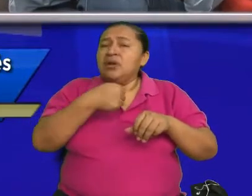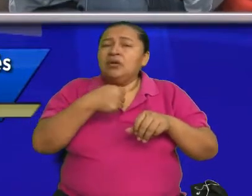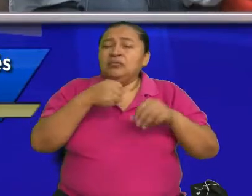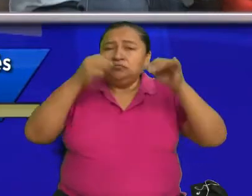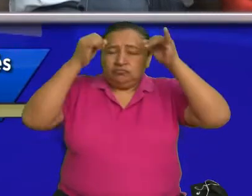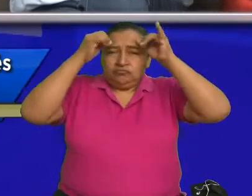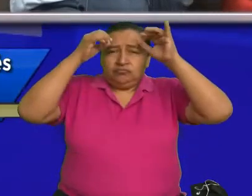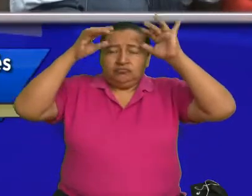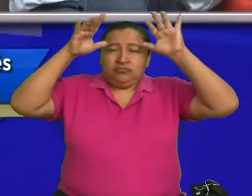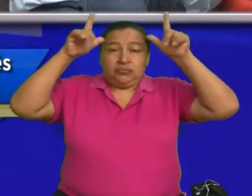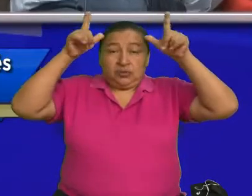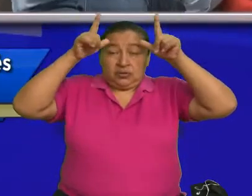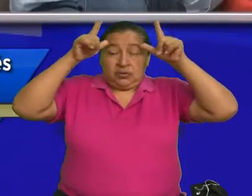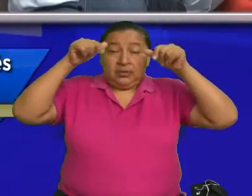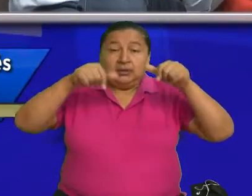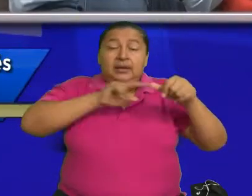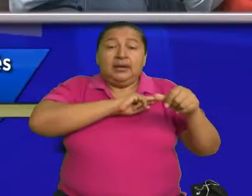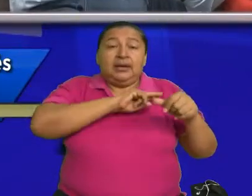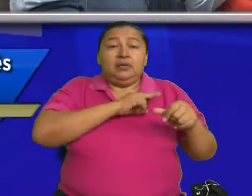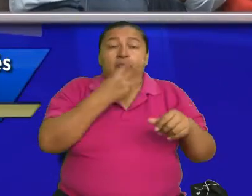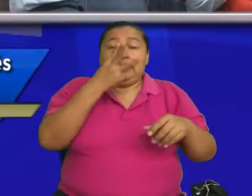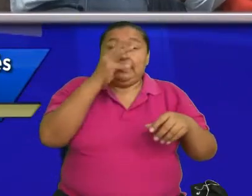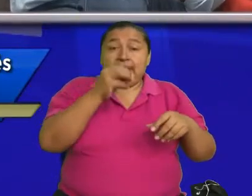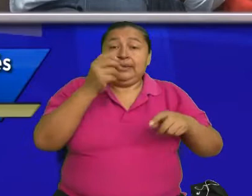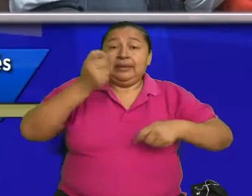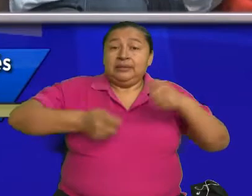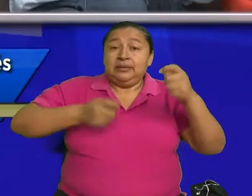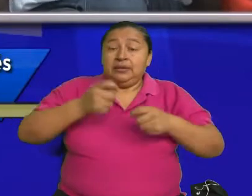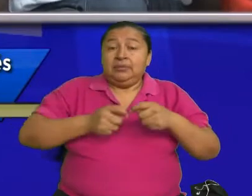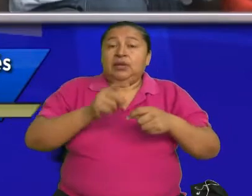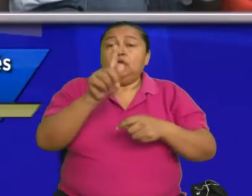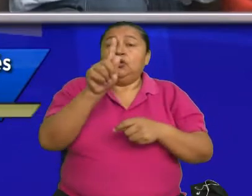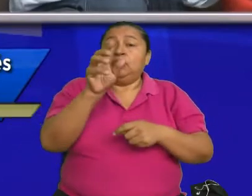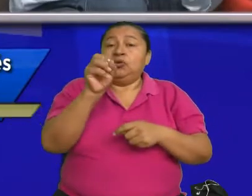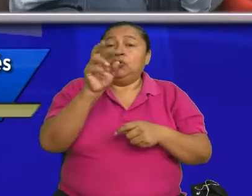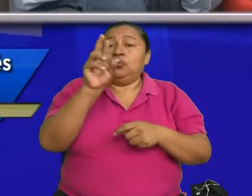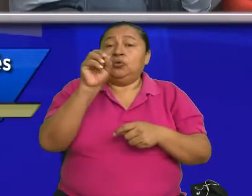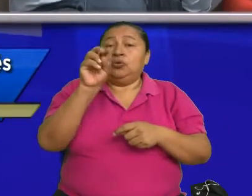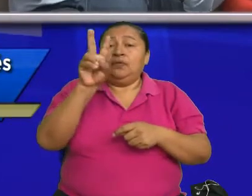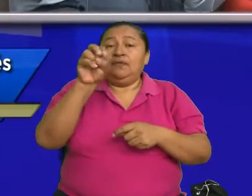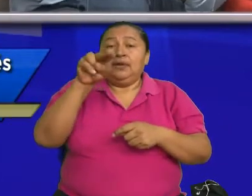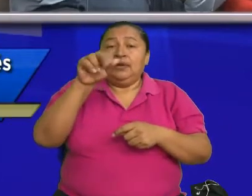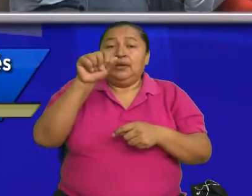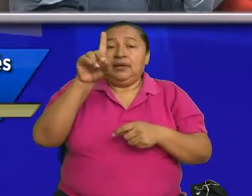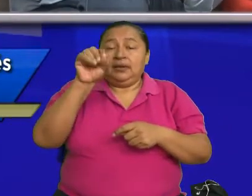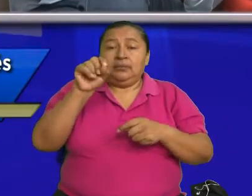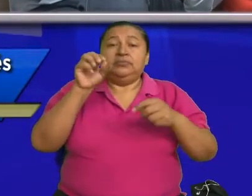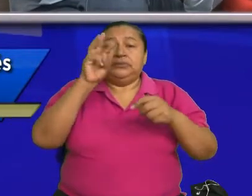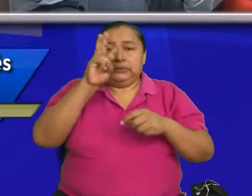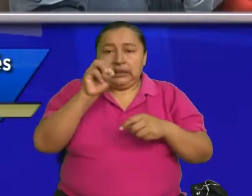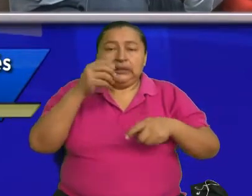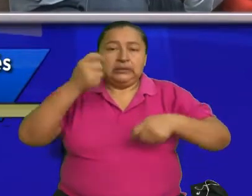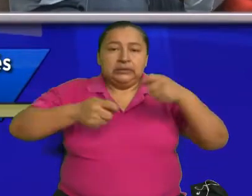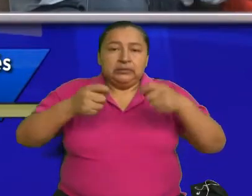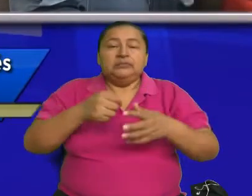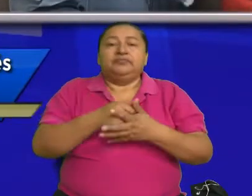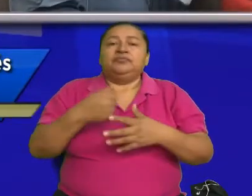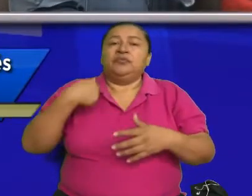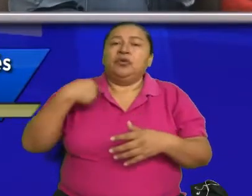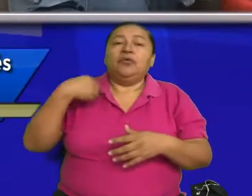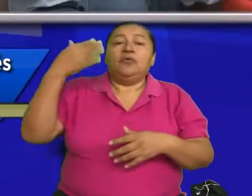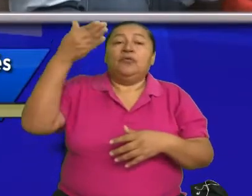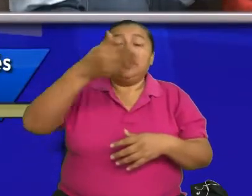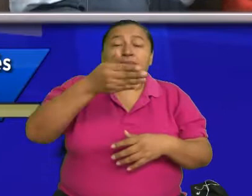30 de septiembre, porque hay un torovenado que sale el 30 de septiembre, y así se titula, el 30 de septiembre, el día de San Jerónimo. Lo fui a buscar y me invitó